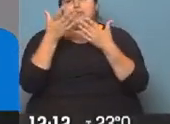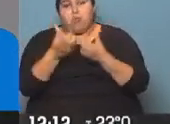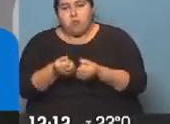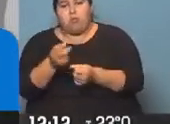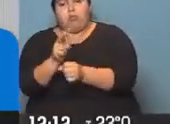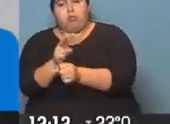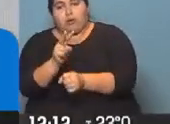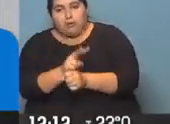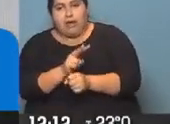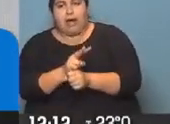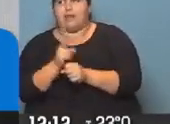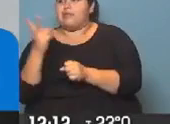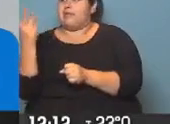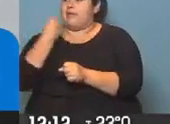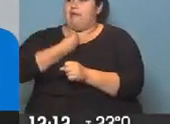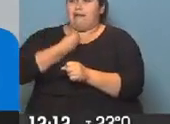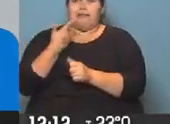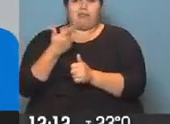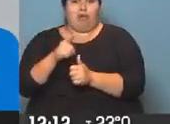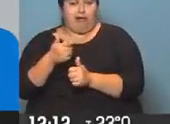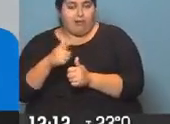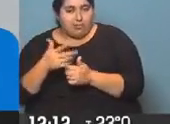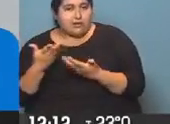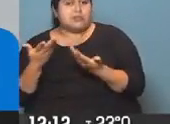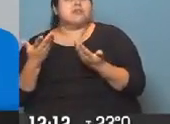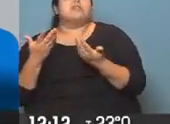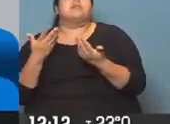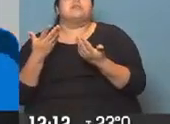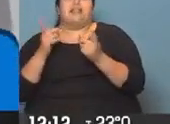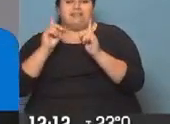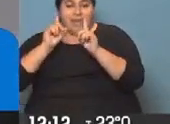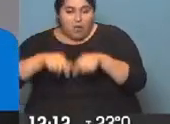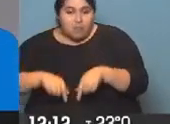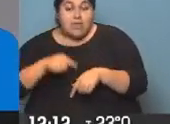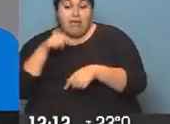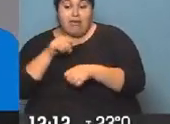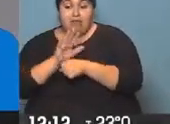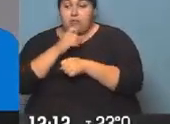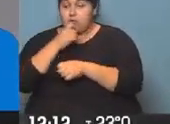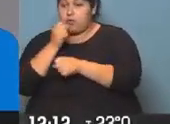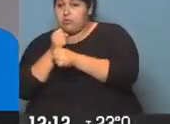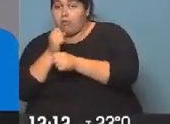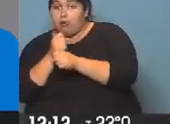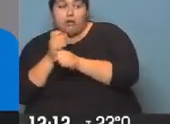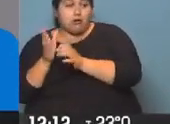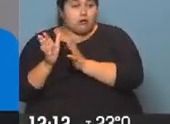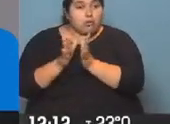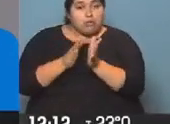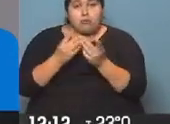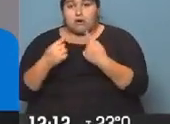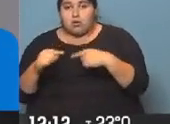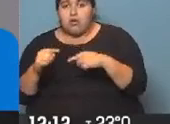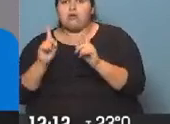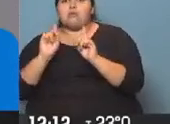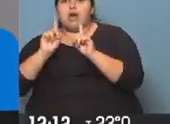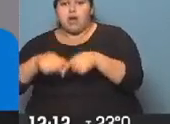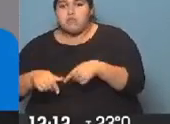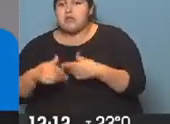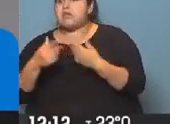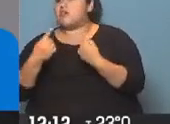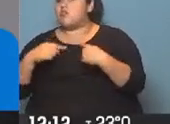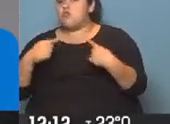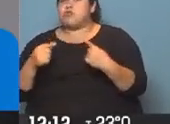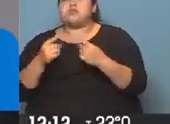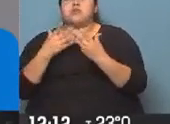tiene mucha ayuda en la conciliación de tareas, que además de que eso es un trabajo, tiene que recurrir al mercado de actividades